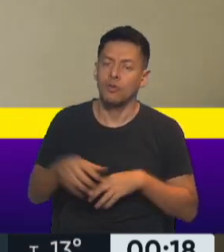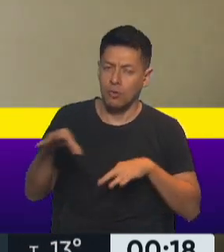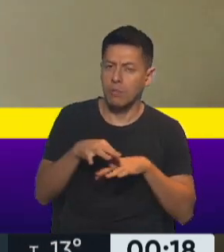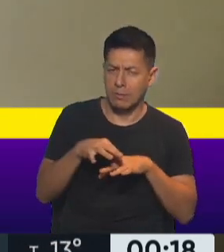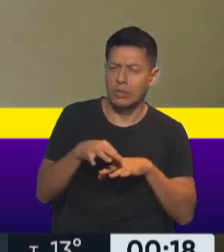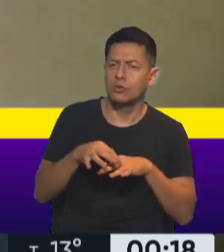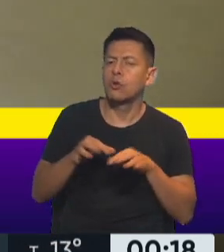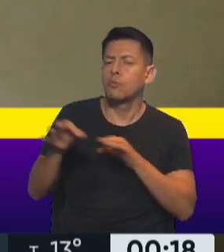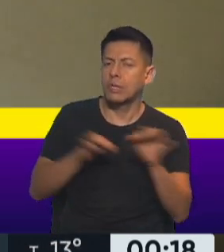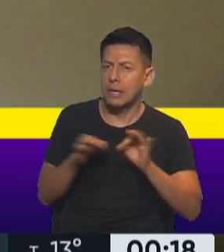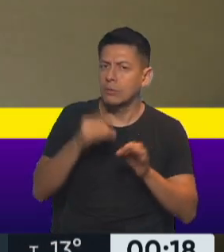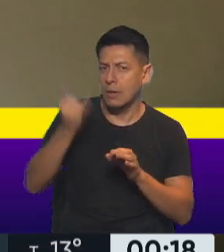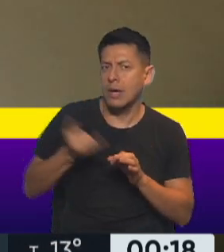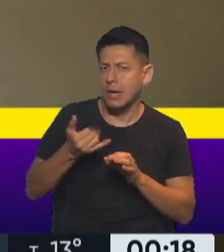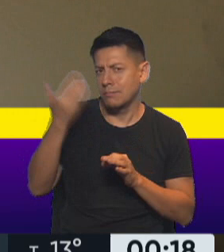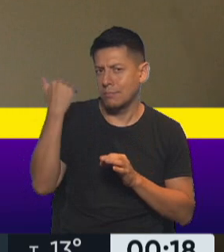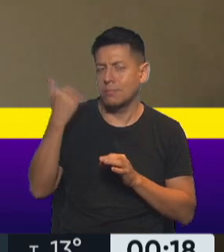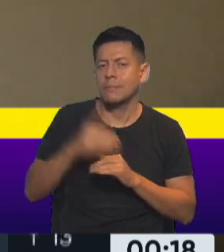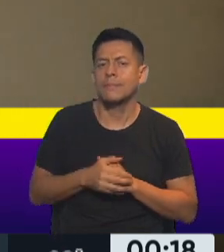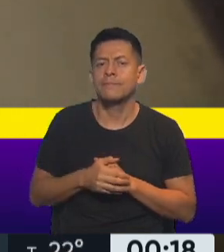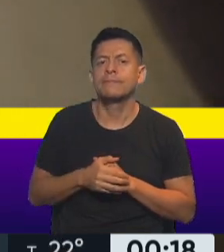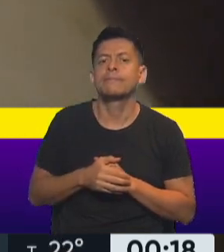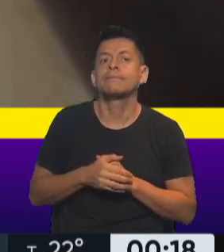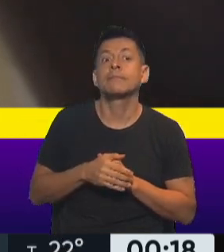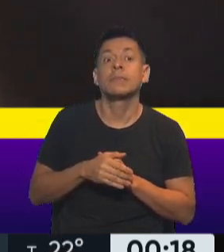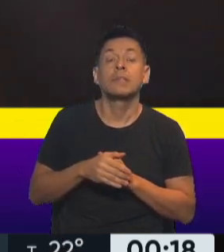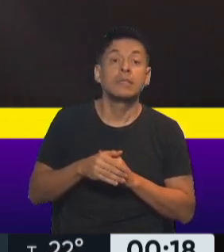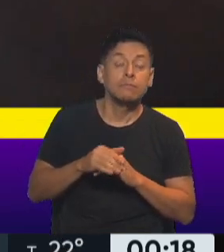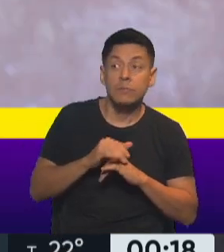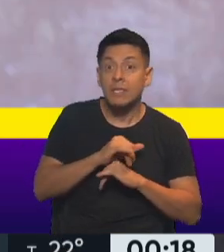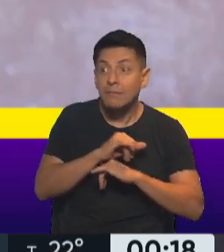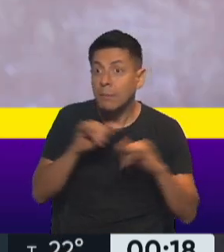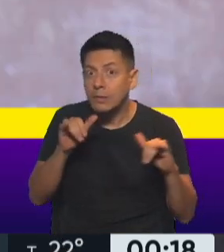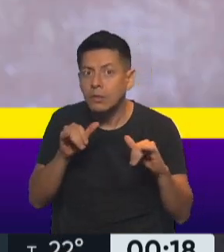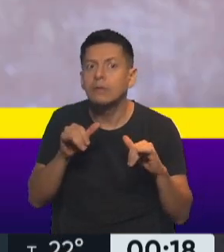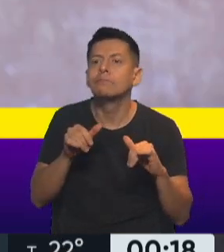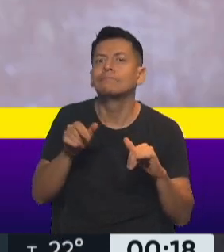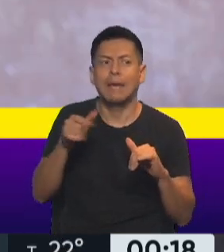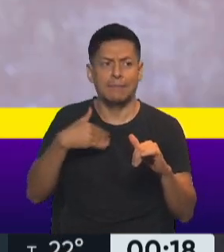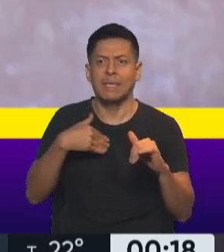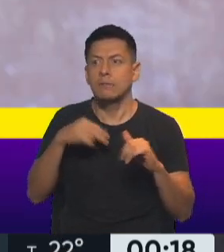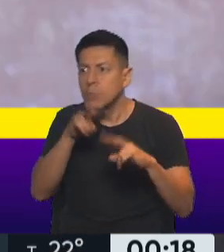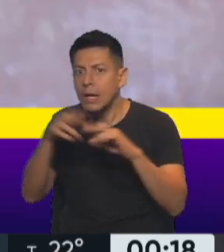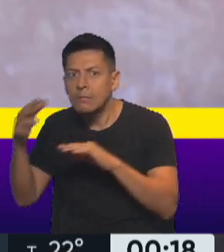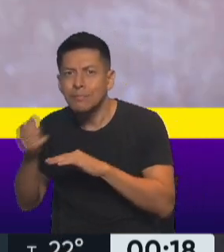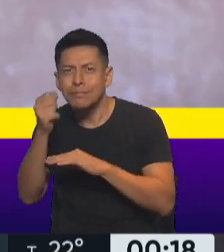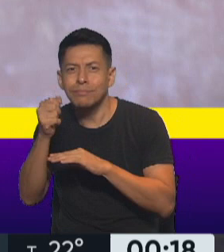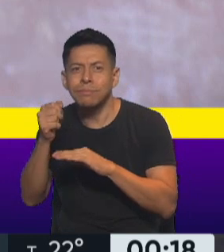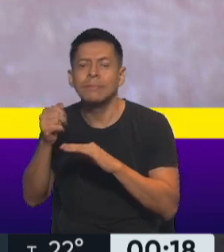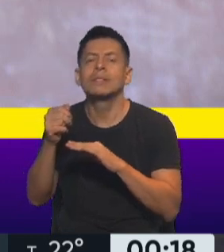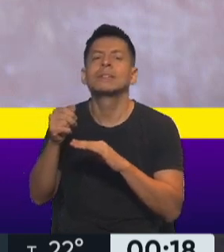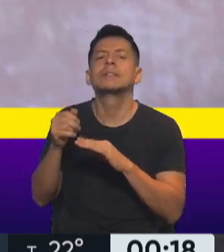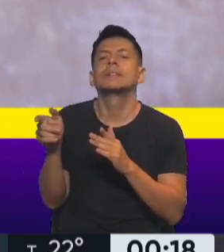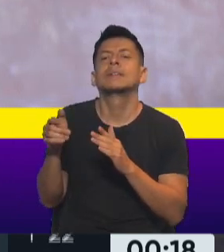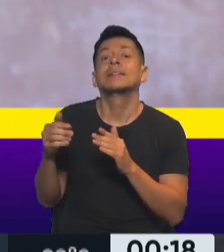y un proyecto. Por datos que tenían, me buscan en un lugar cercano a donde yo vivía en ese momento con mis